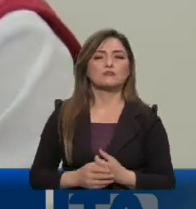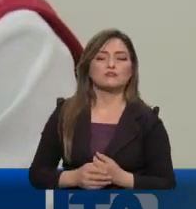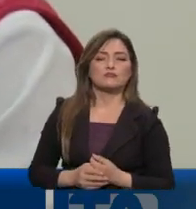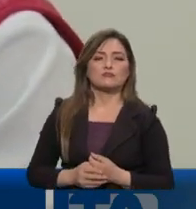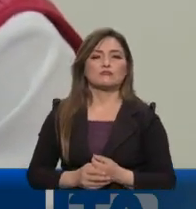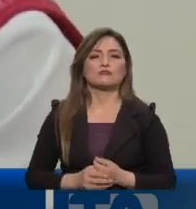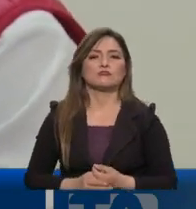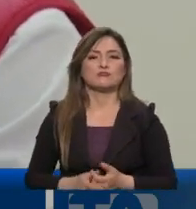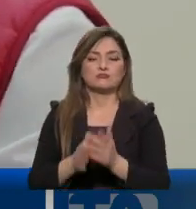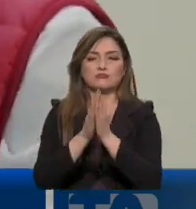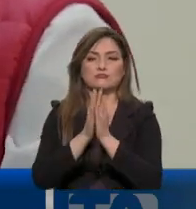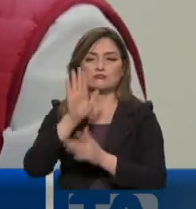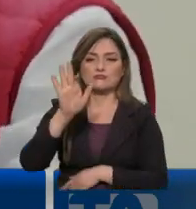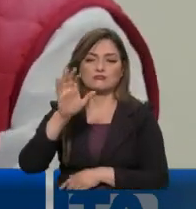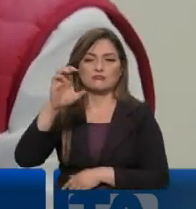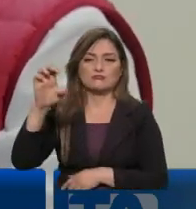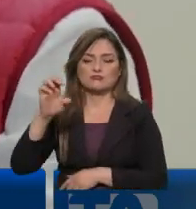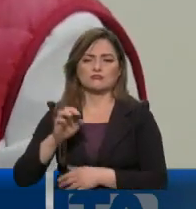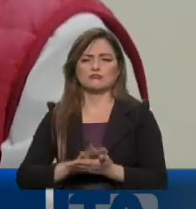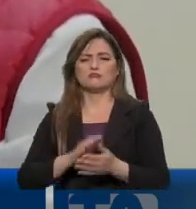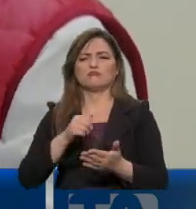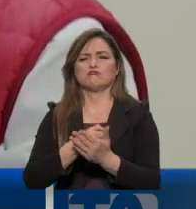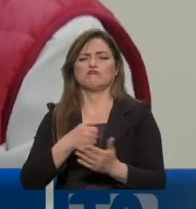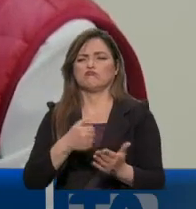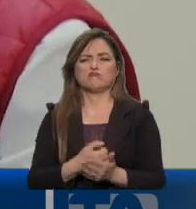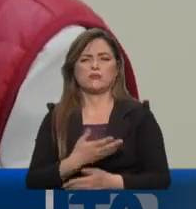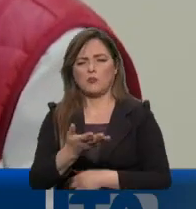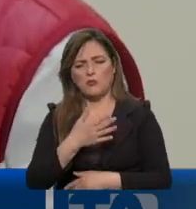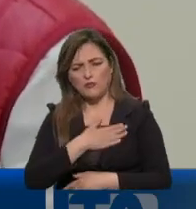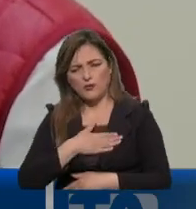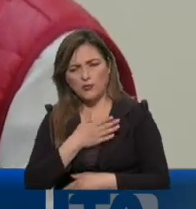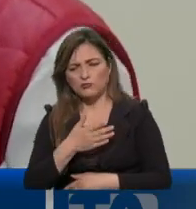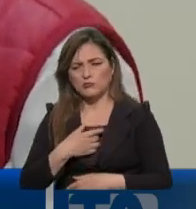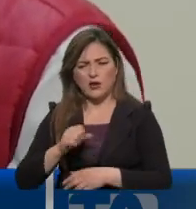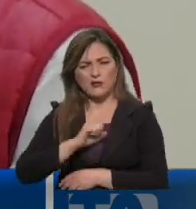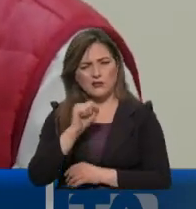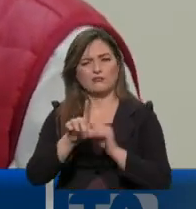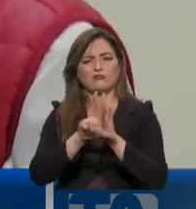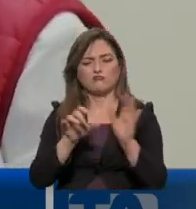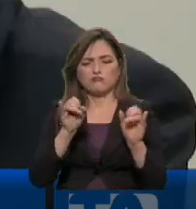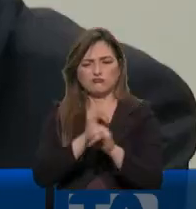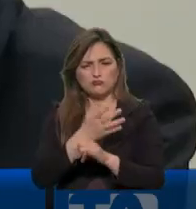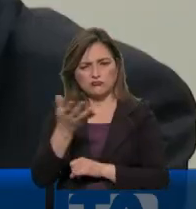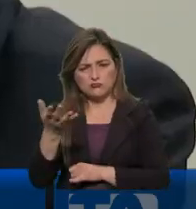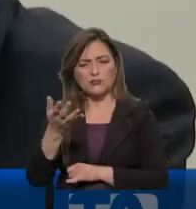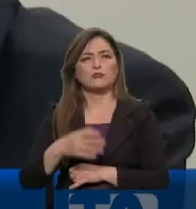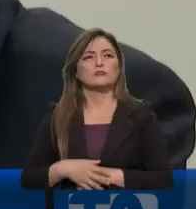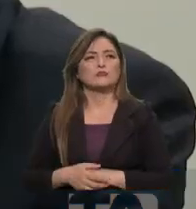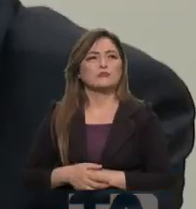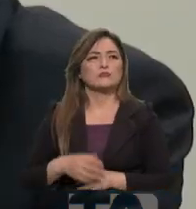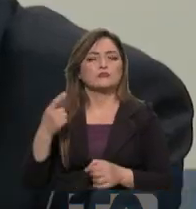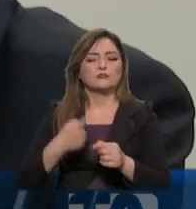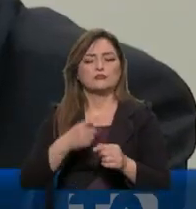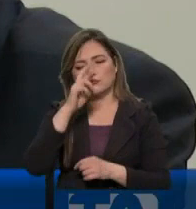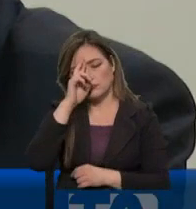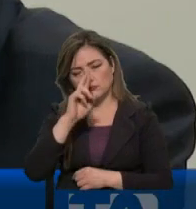al Tribunal Contencioso Electoral que dé paso a la legalidad, al Estado de Derecho, a la institucionalidad. Para devolverle a Quito